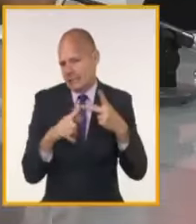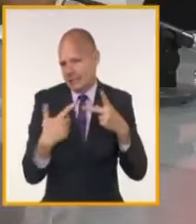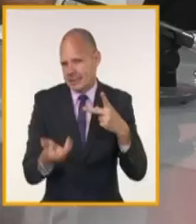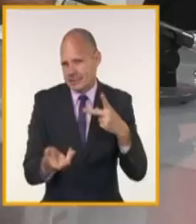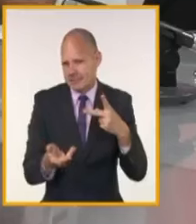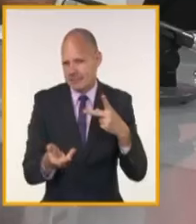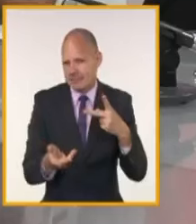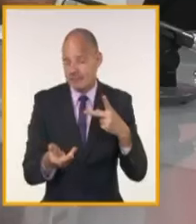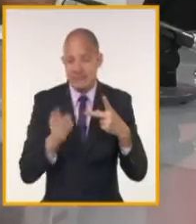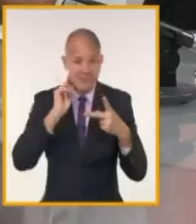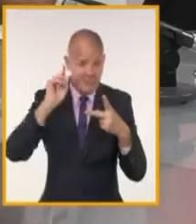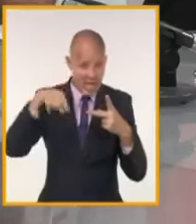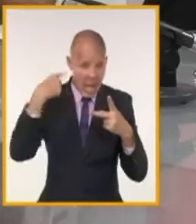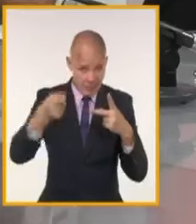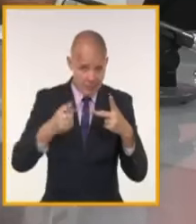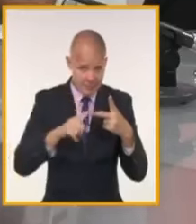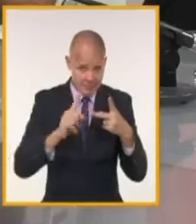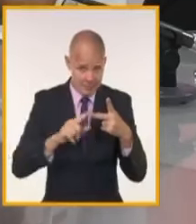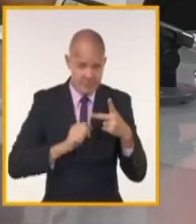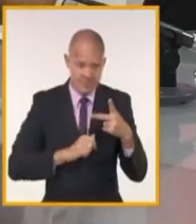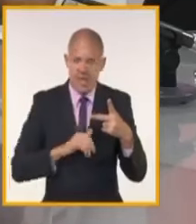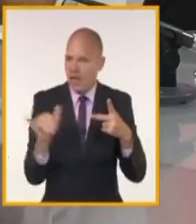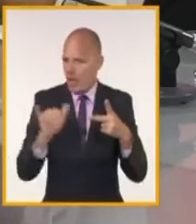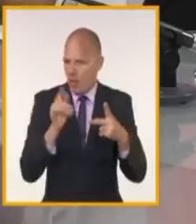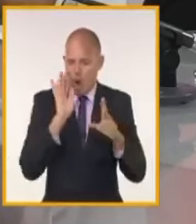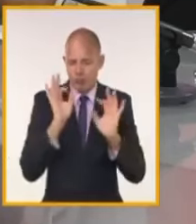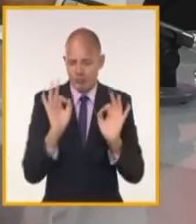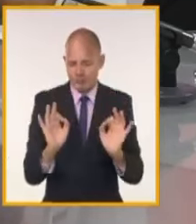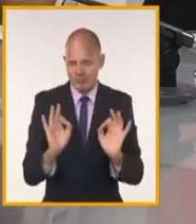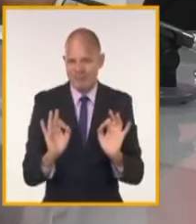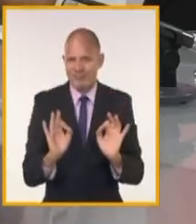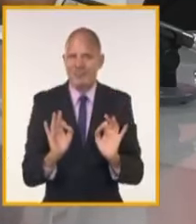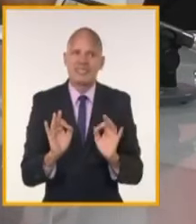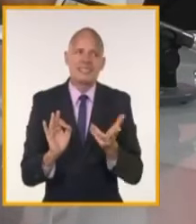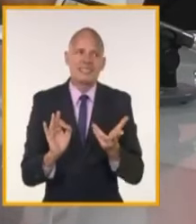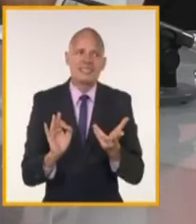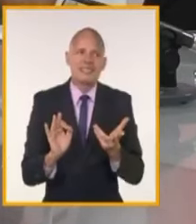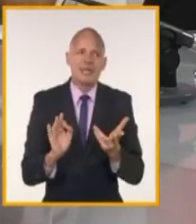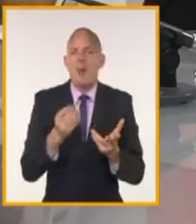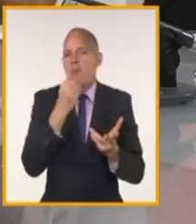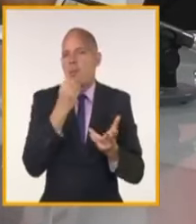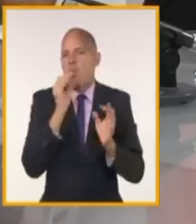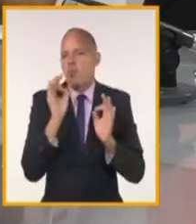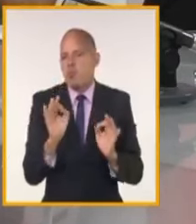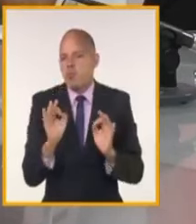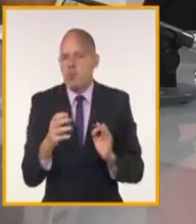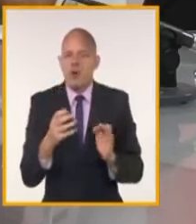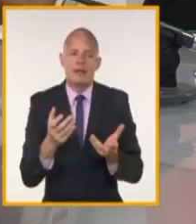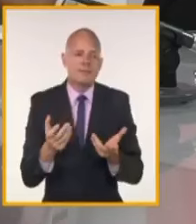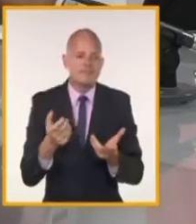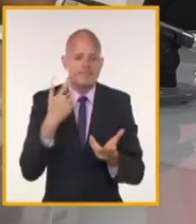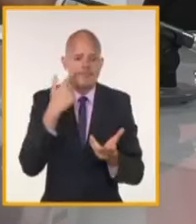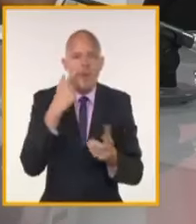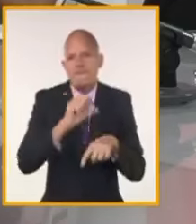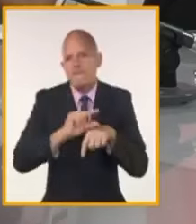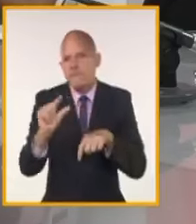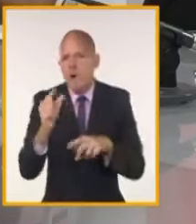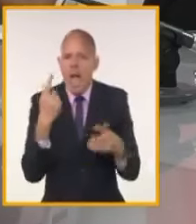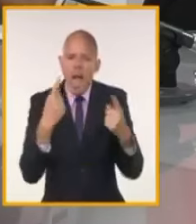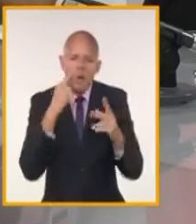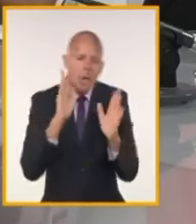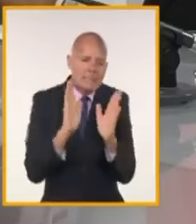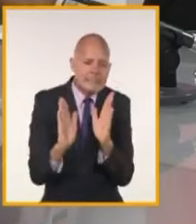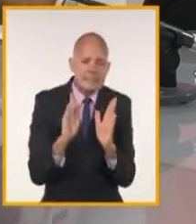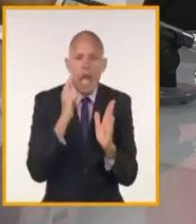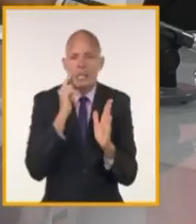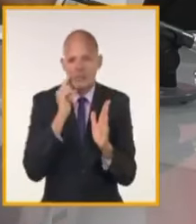que el año que viene nosotros estamos convencidos de que es posible ya tener algún momento aunque sea un plazo de tiempo